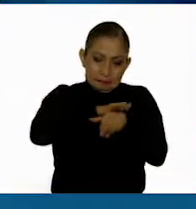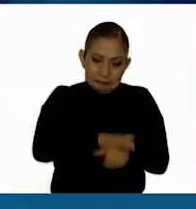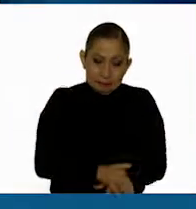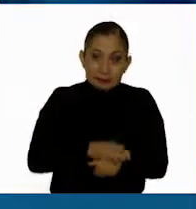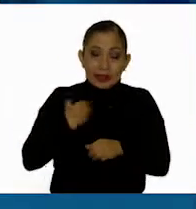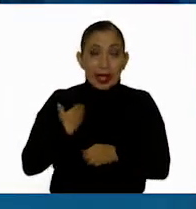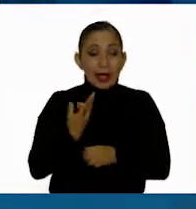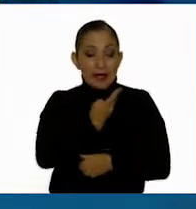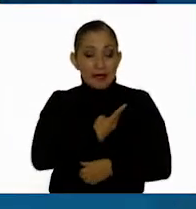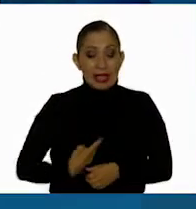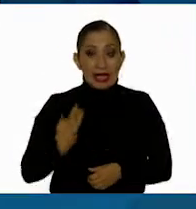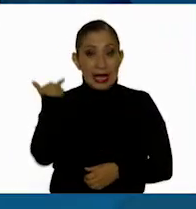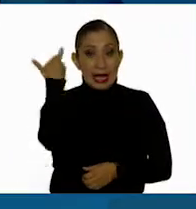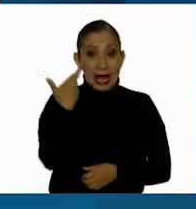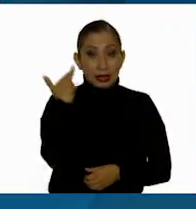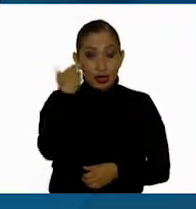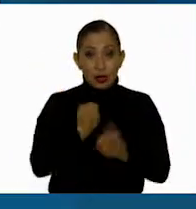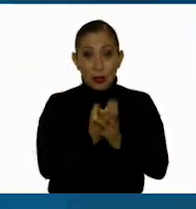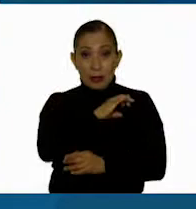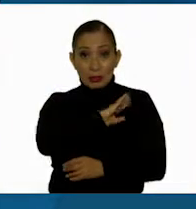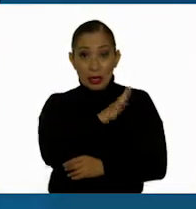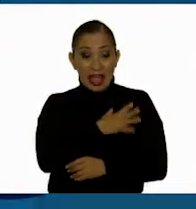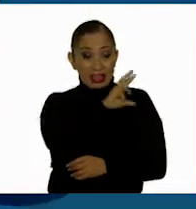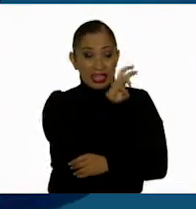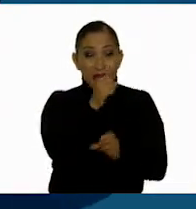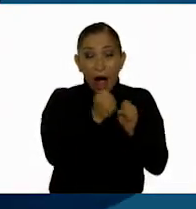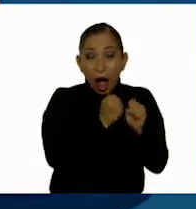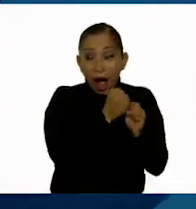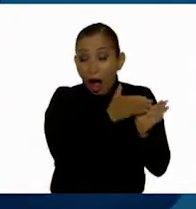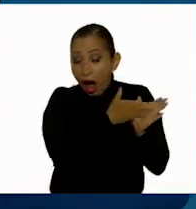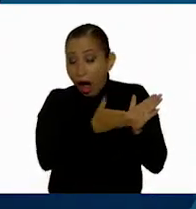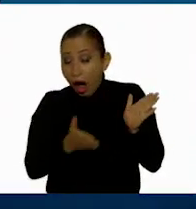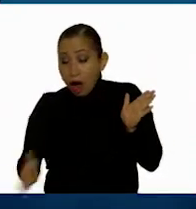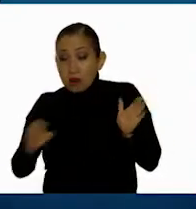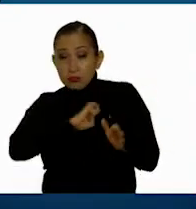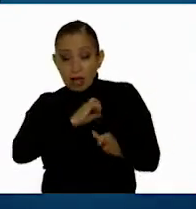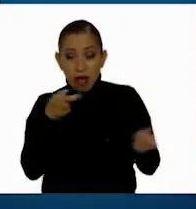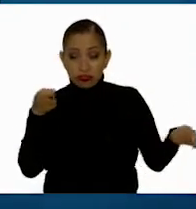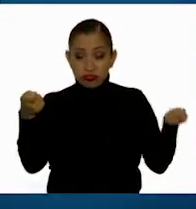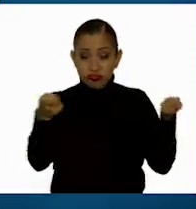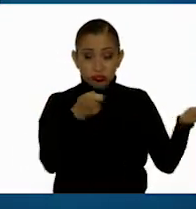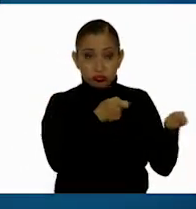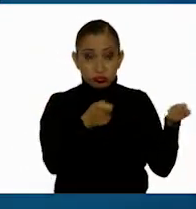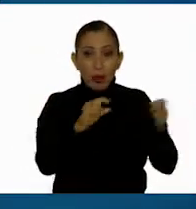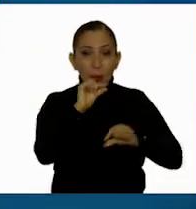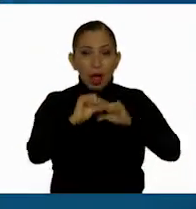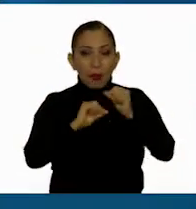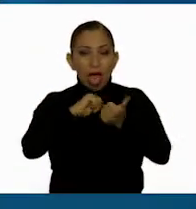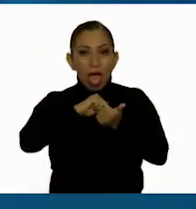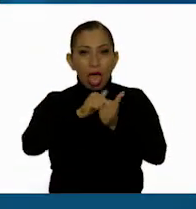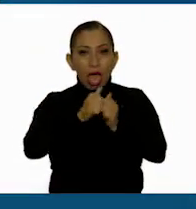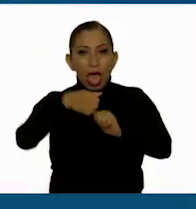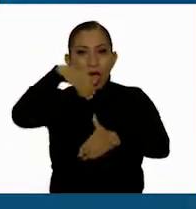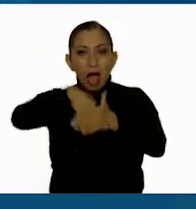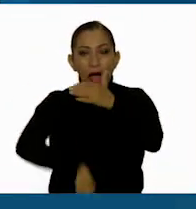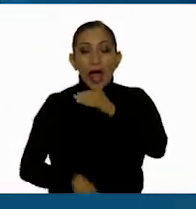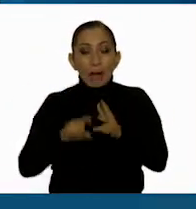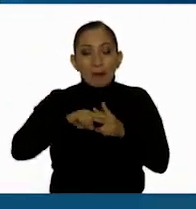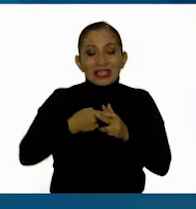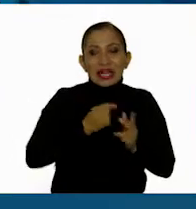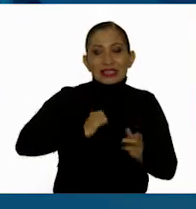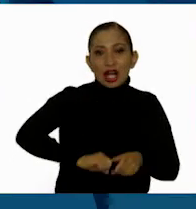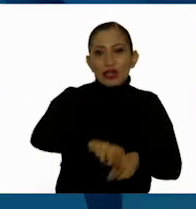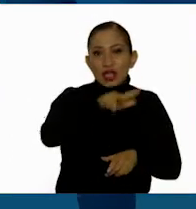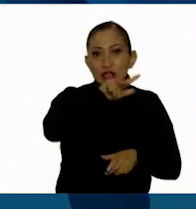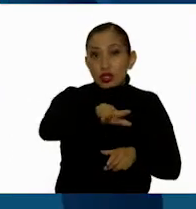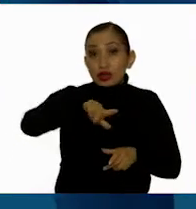virreinato de la Nueva España mantuvo durante casi 300 años con la corona española comenzó a fracturarse hacia finales del siglo XVIII y principios